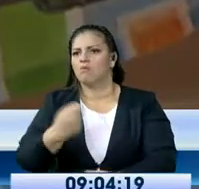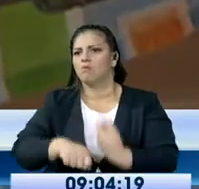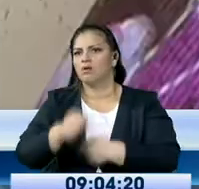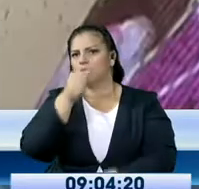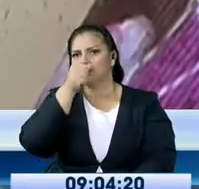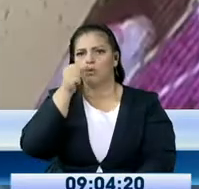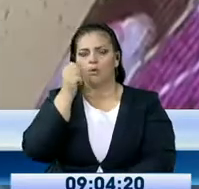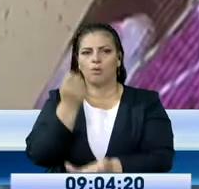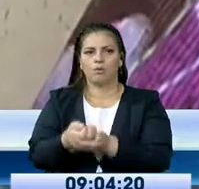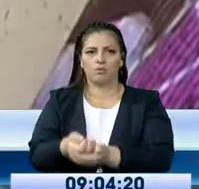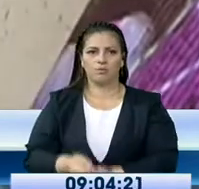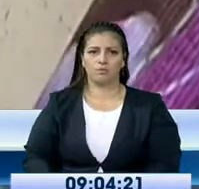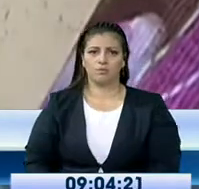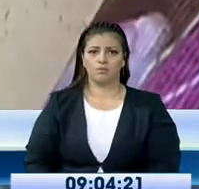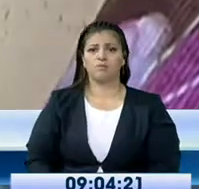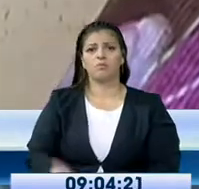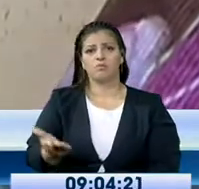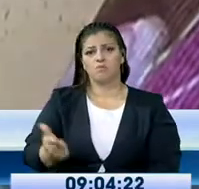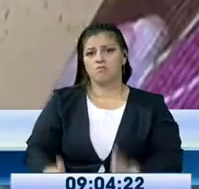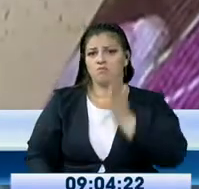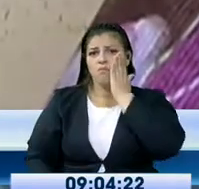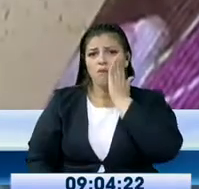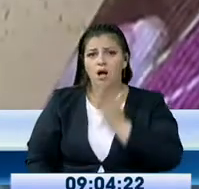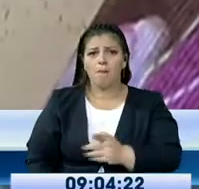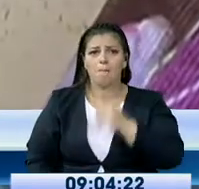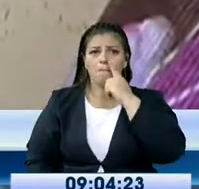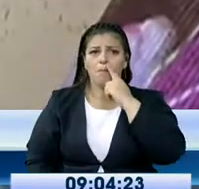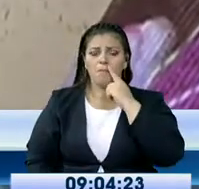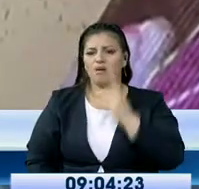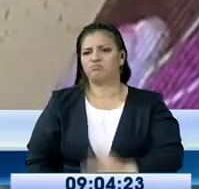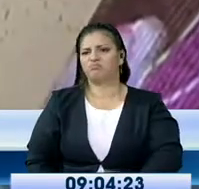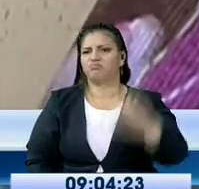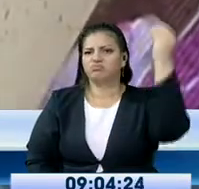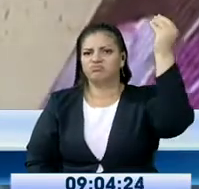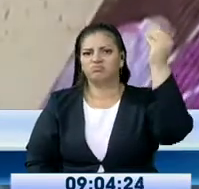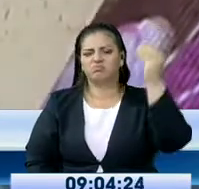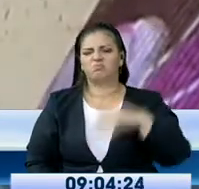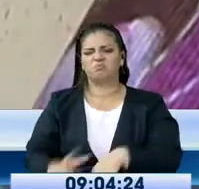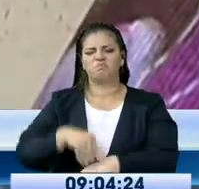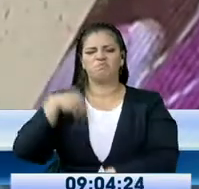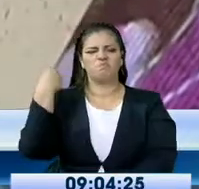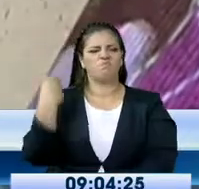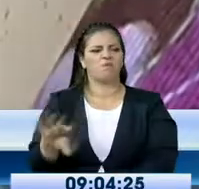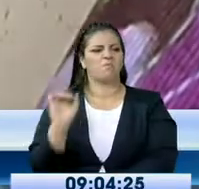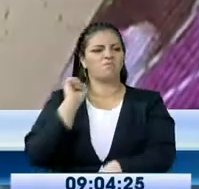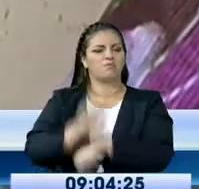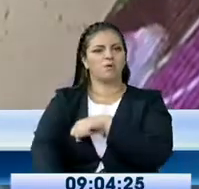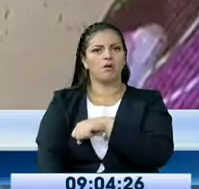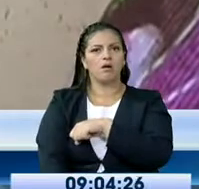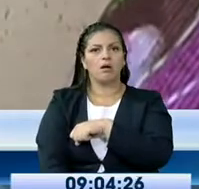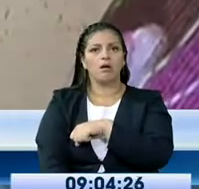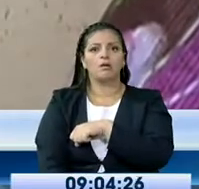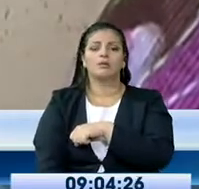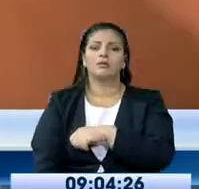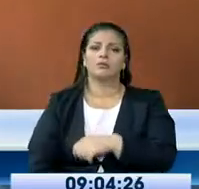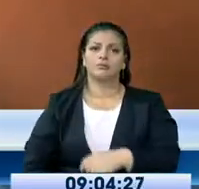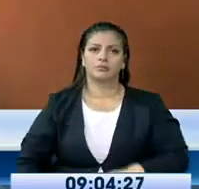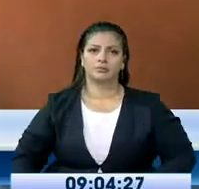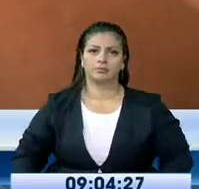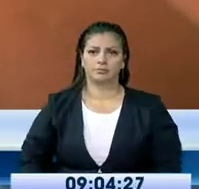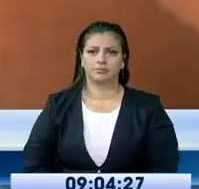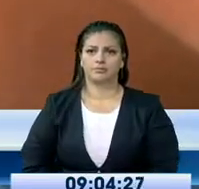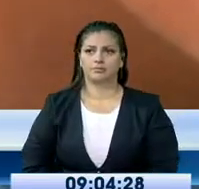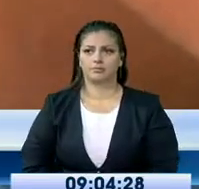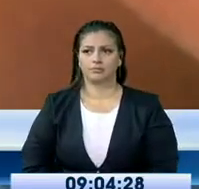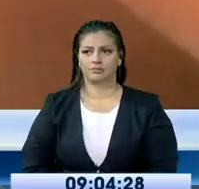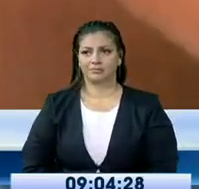dos. Pero madre y padre eran unos irresponsables. No sé ahorita cómo estará ella, porque ya están separados. La